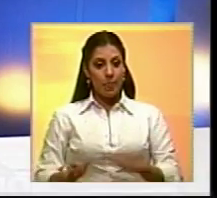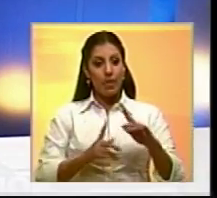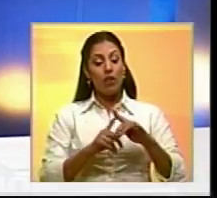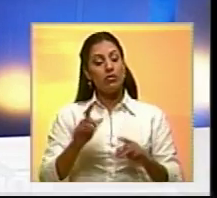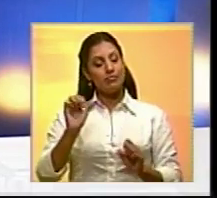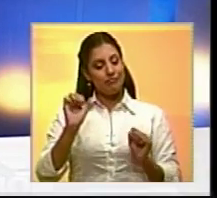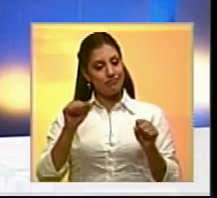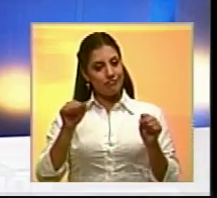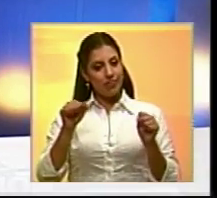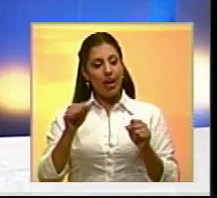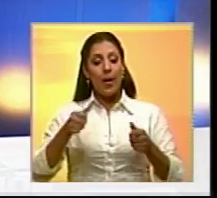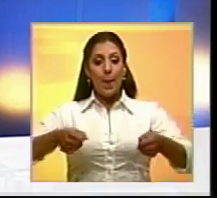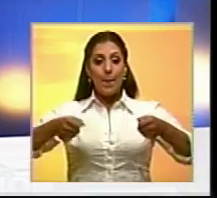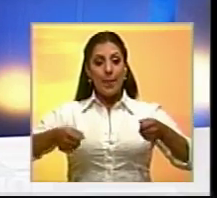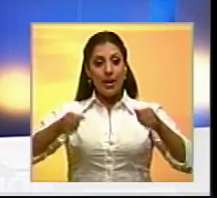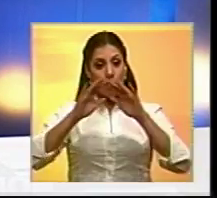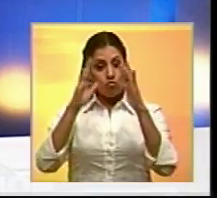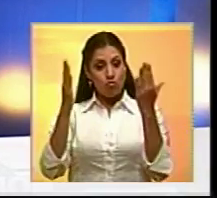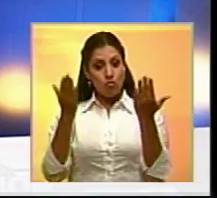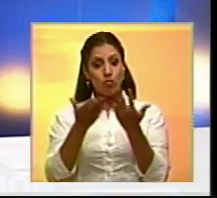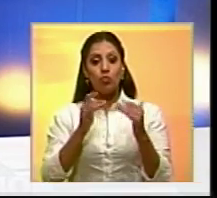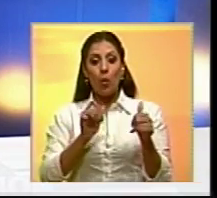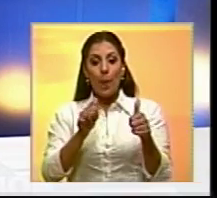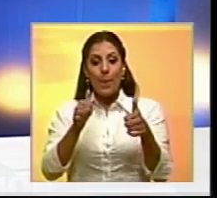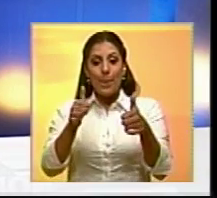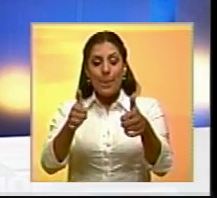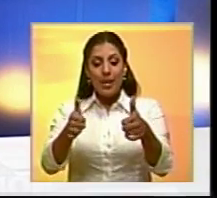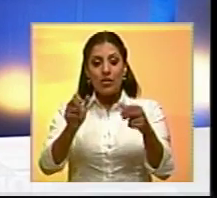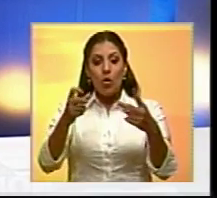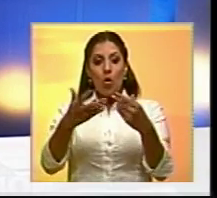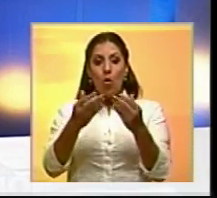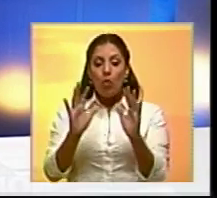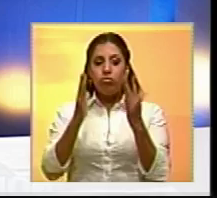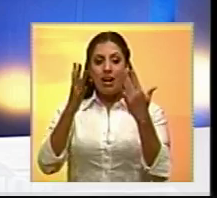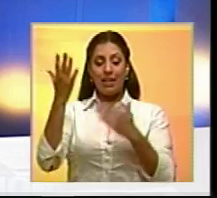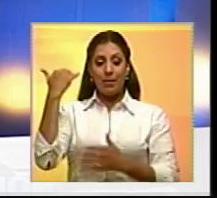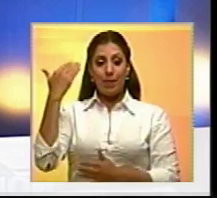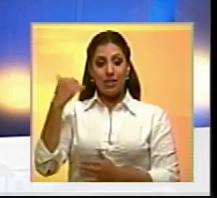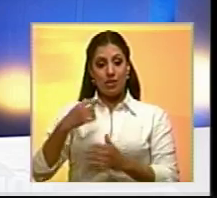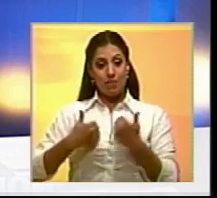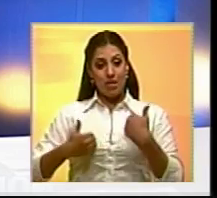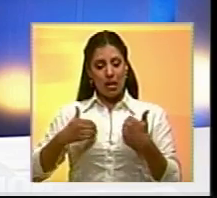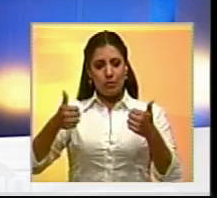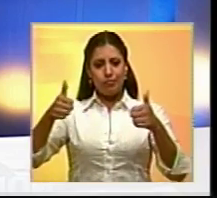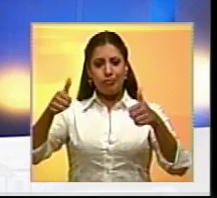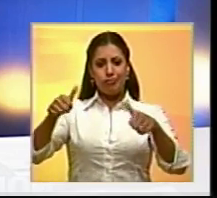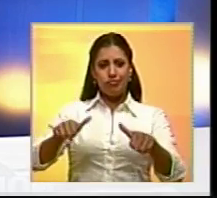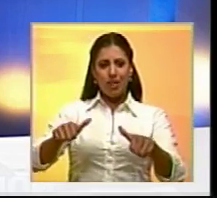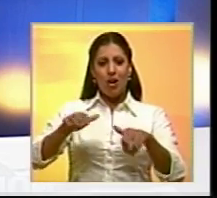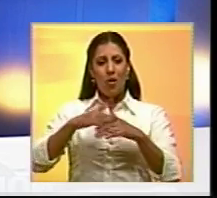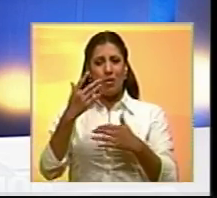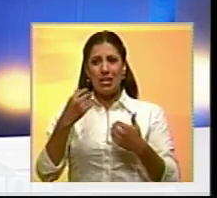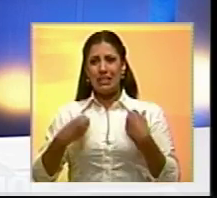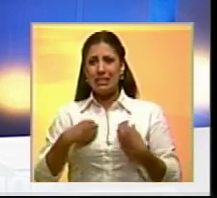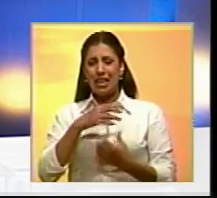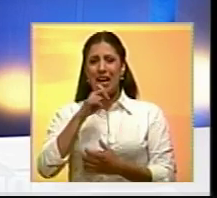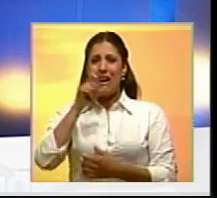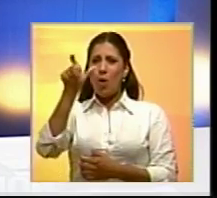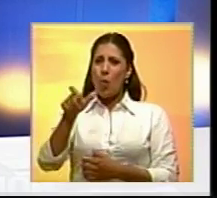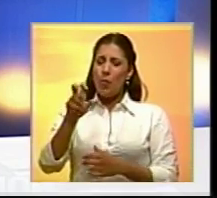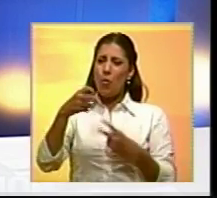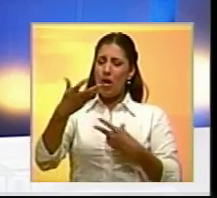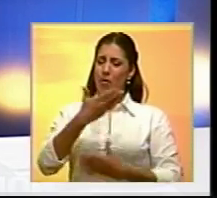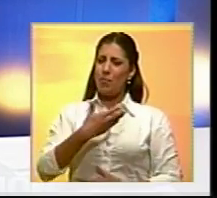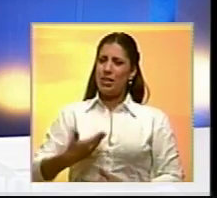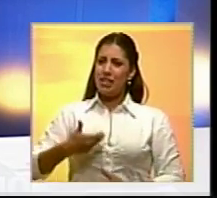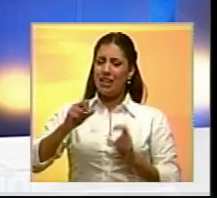Y precisamente los mercados mundiales comienzan a recuperarse luego de que el pasado miércoles sufrieran pérdidas ante la incertidumbre por el triunfo presidencial